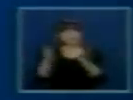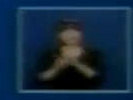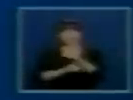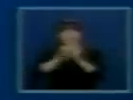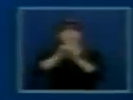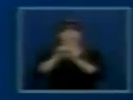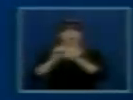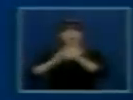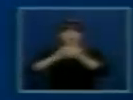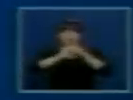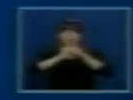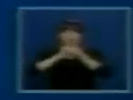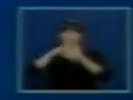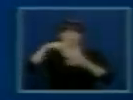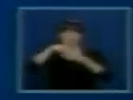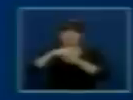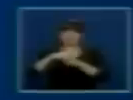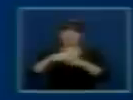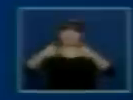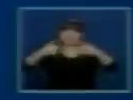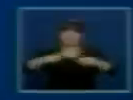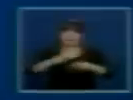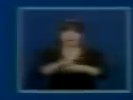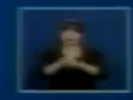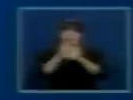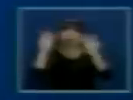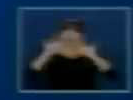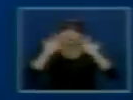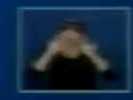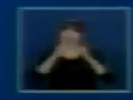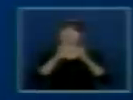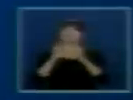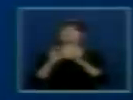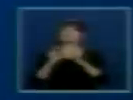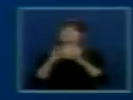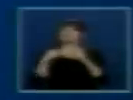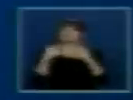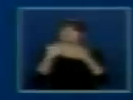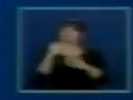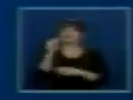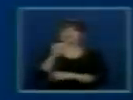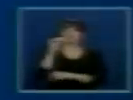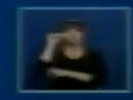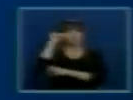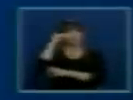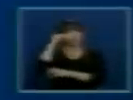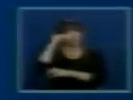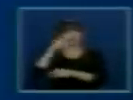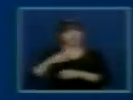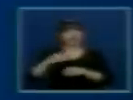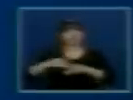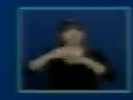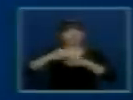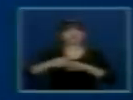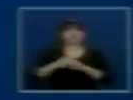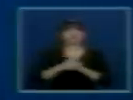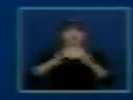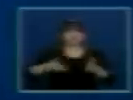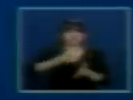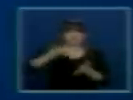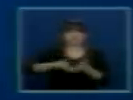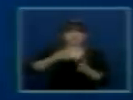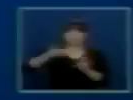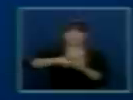sostenible comprendidas en el Pacto Ambiental. En particular, deseo recordar la moratoria de la exploración y explotación